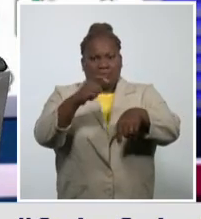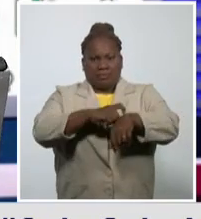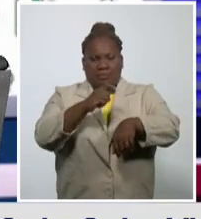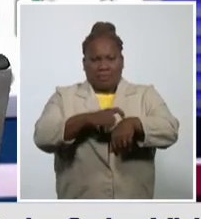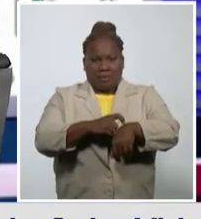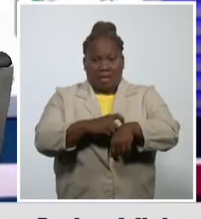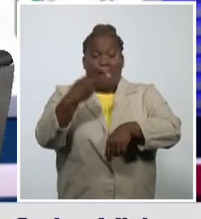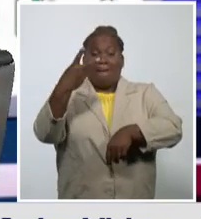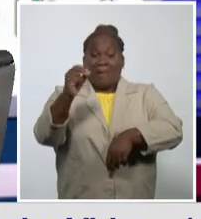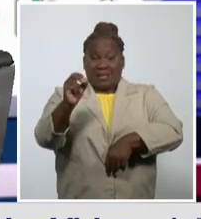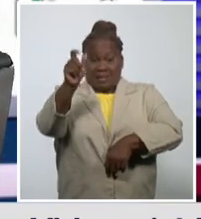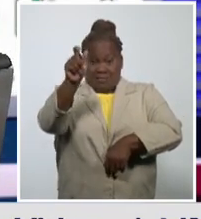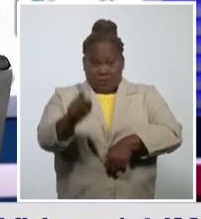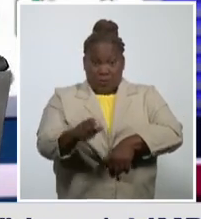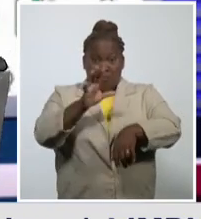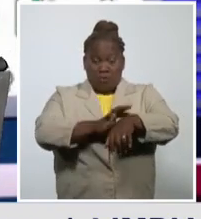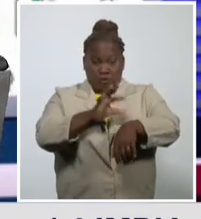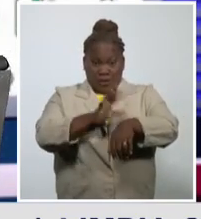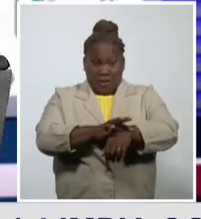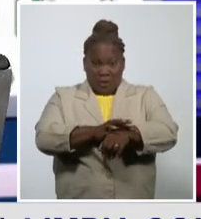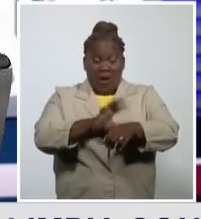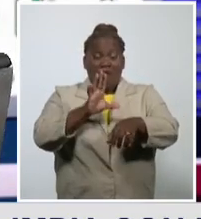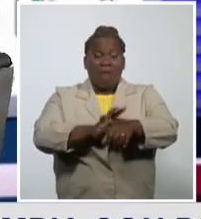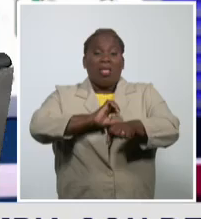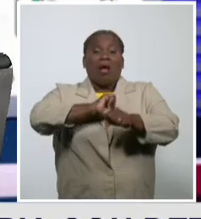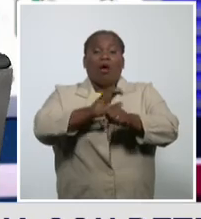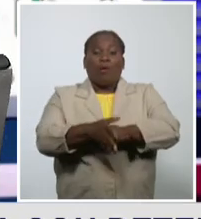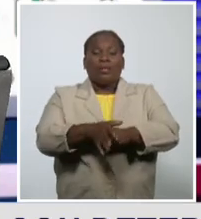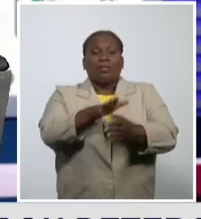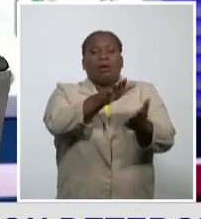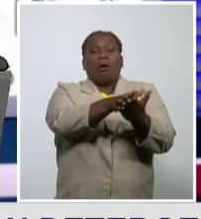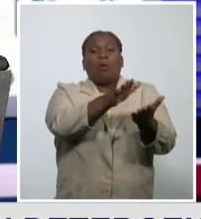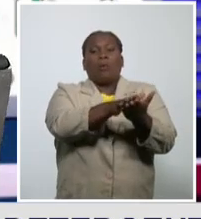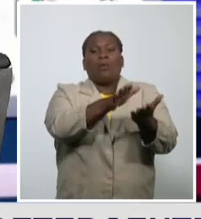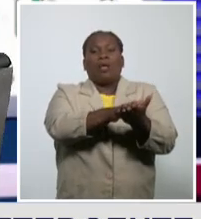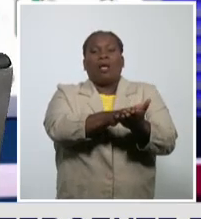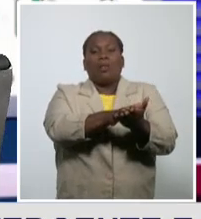nuevos casos positivos a la COVID-19 para un acumulado total de